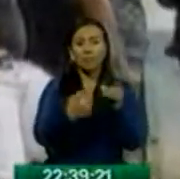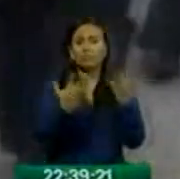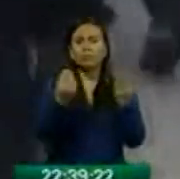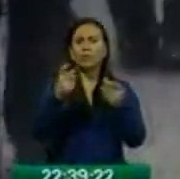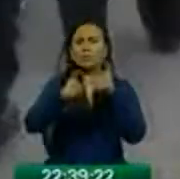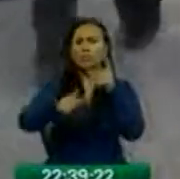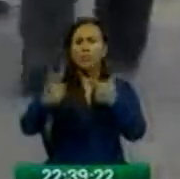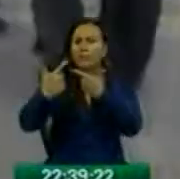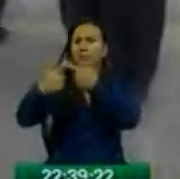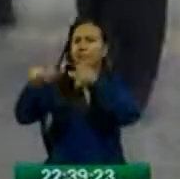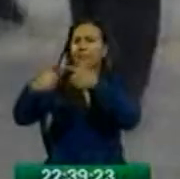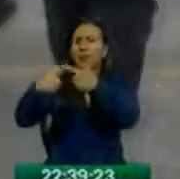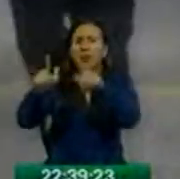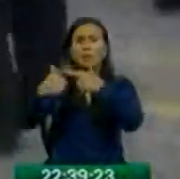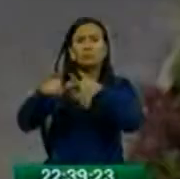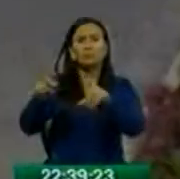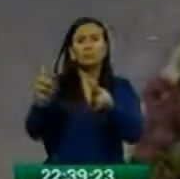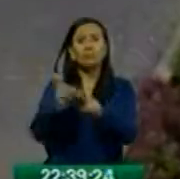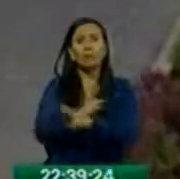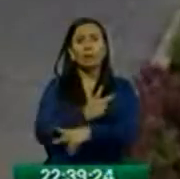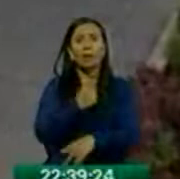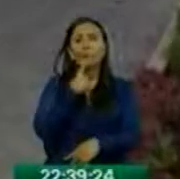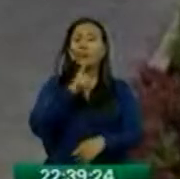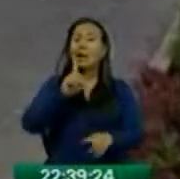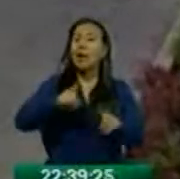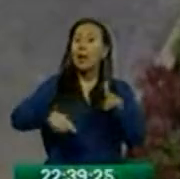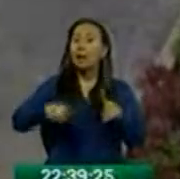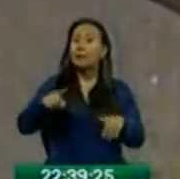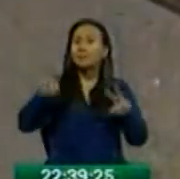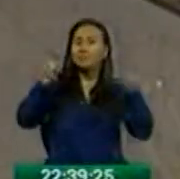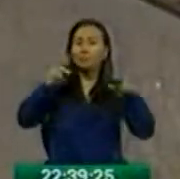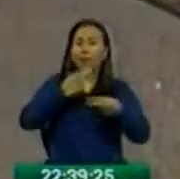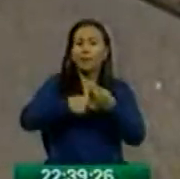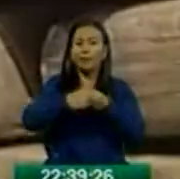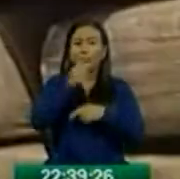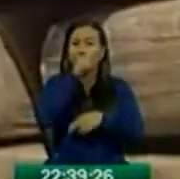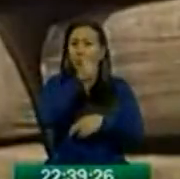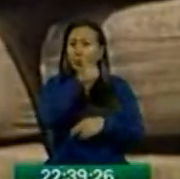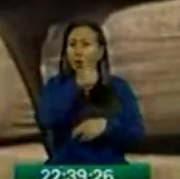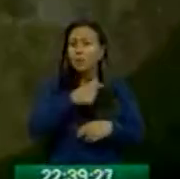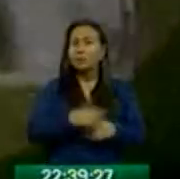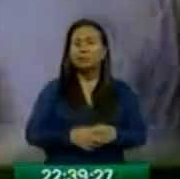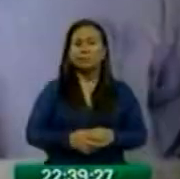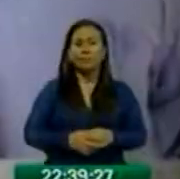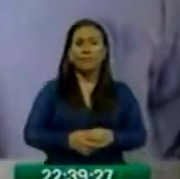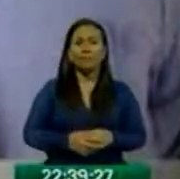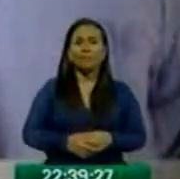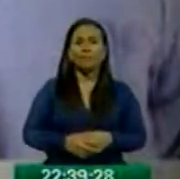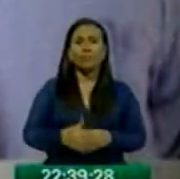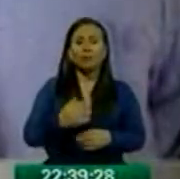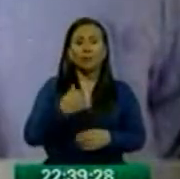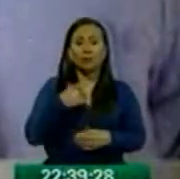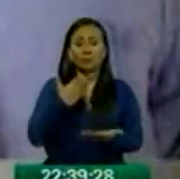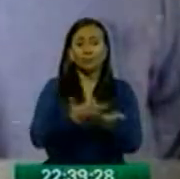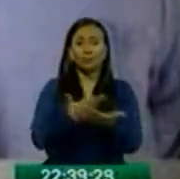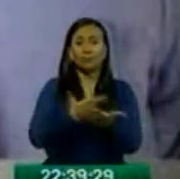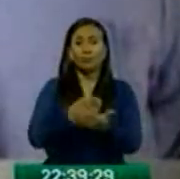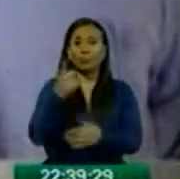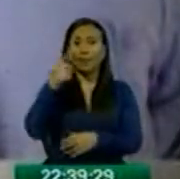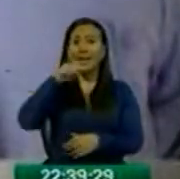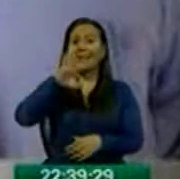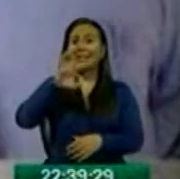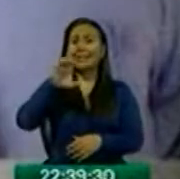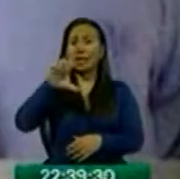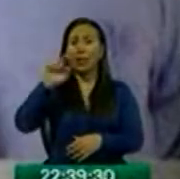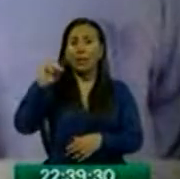libertad delincuentes de alta peligrosidad y en muchos casos vinculados al narcotráfico y crimen organizado, lo que evidenciaría que el caso de Telmo